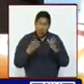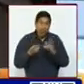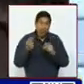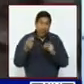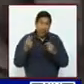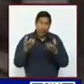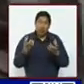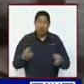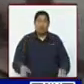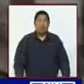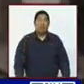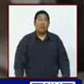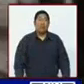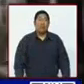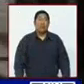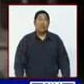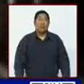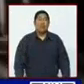ir rápido.